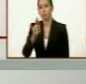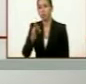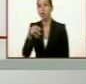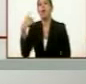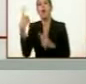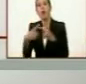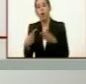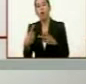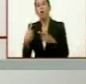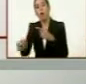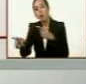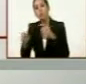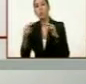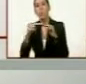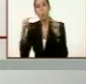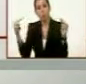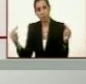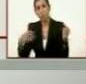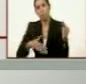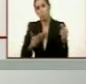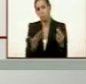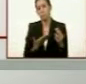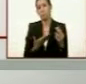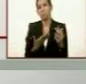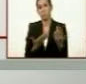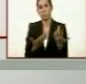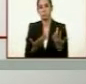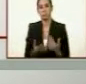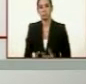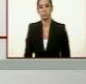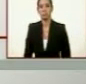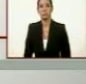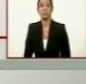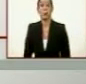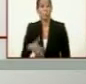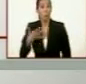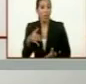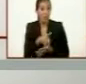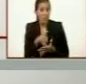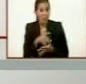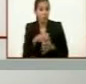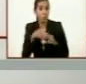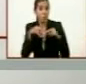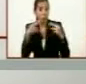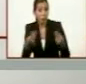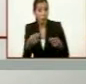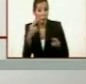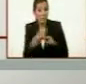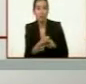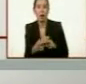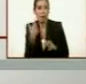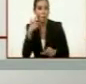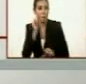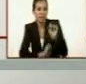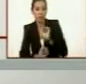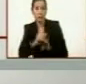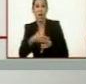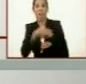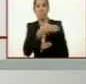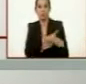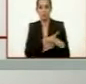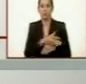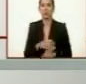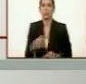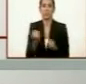puentes que pudieran, producto de la lluvia, ceder también. Así que estamos trabajando de manera conjunta y,